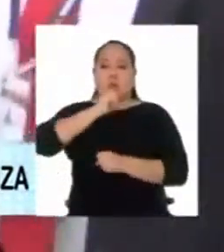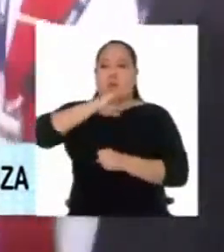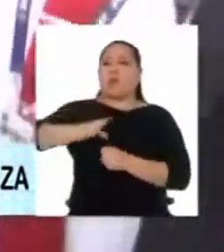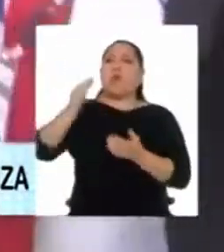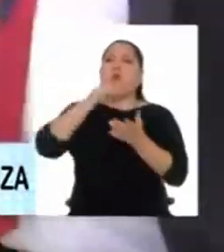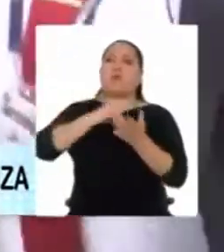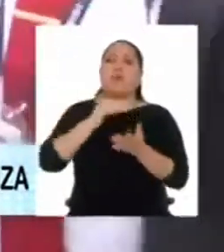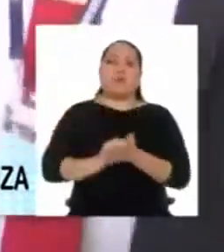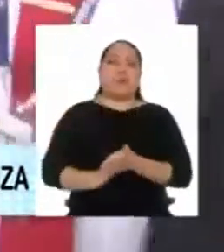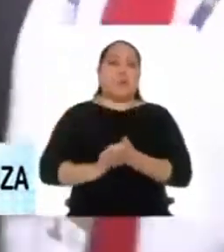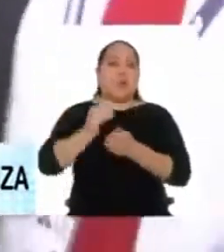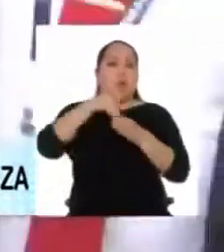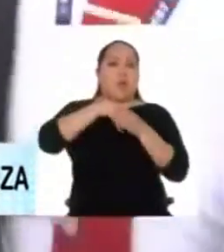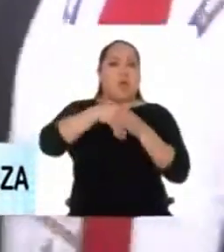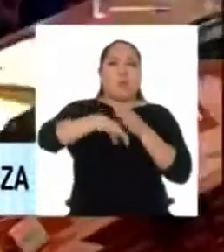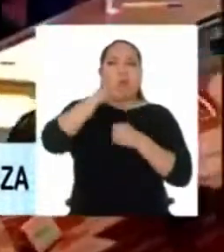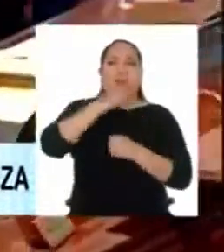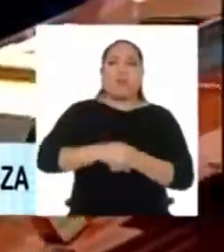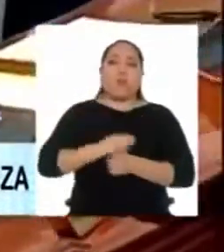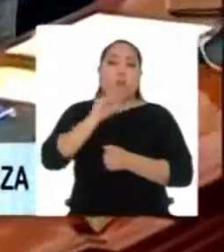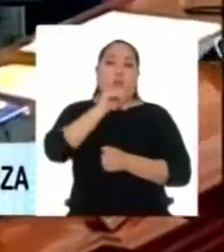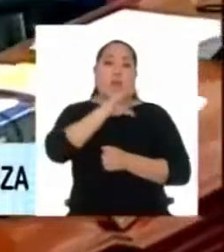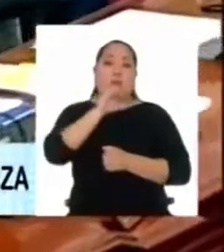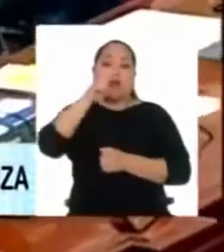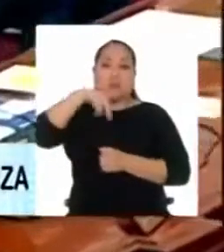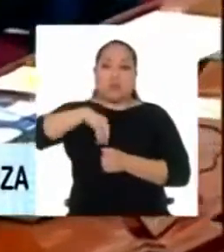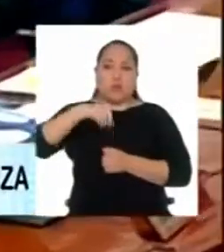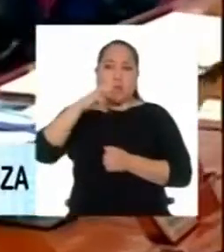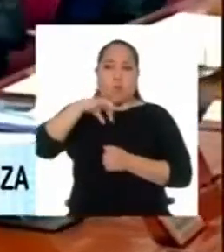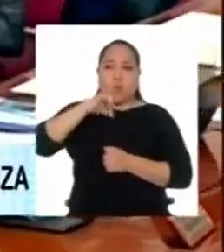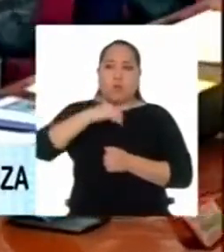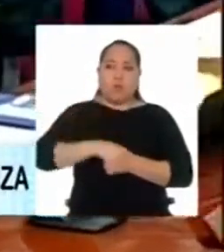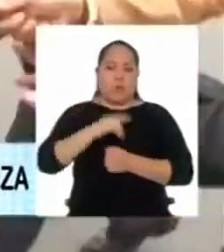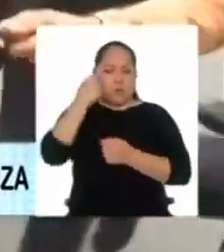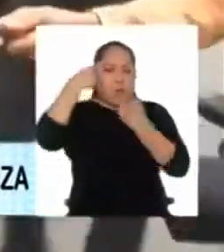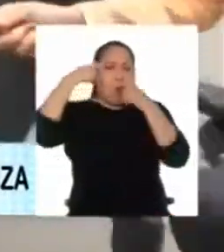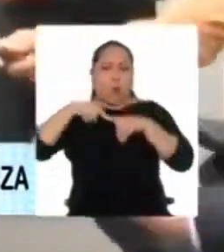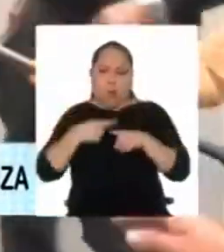y negó que el voto de Acción Popular se haya basado en un acuerdo con el Ejecutivo.